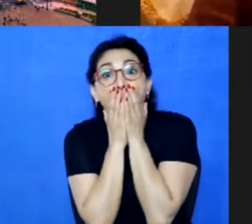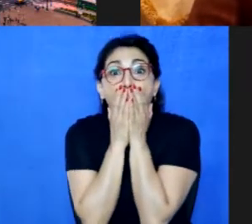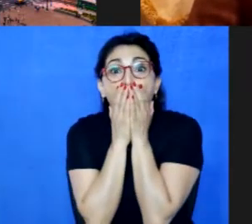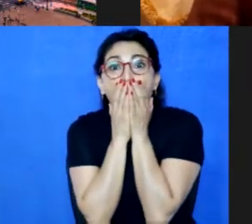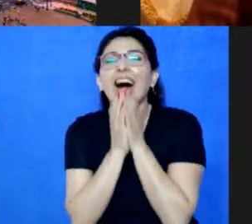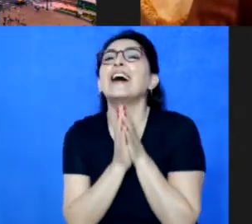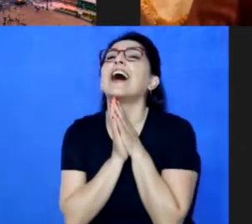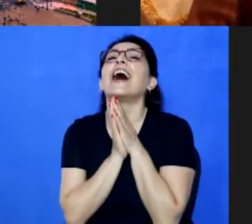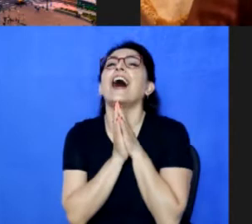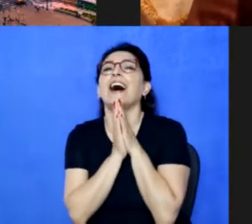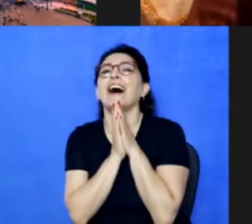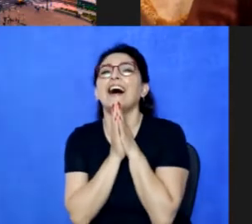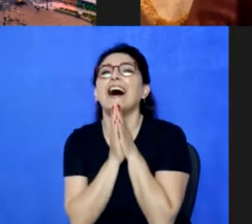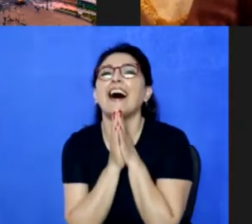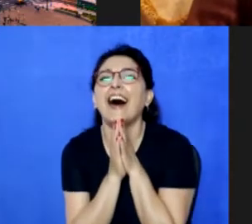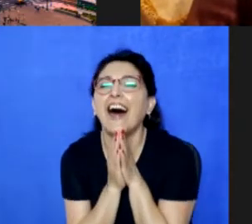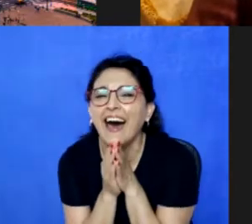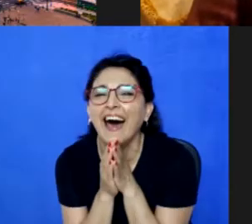Argentina.